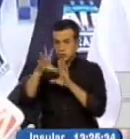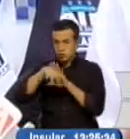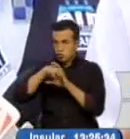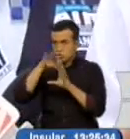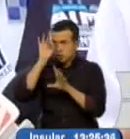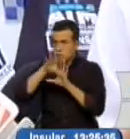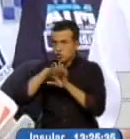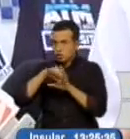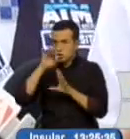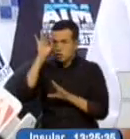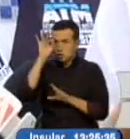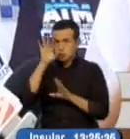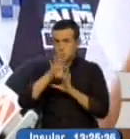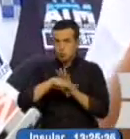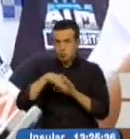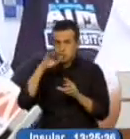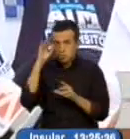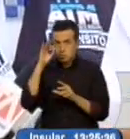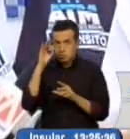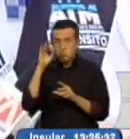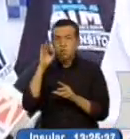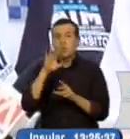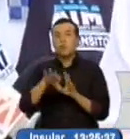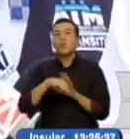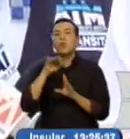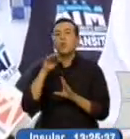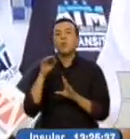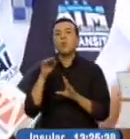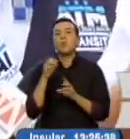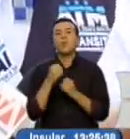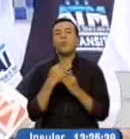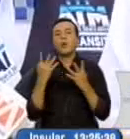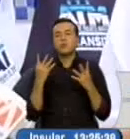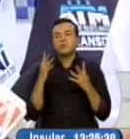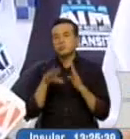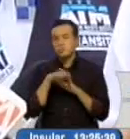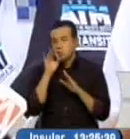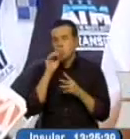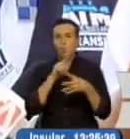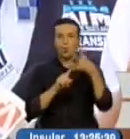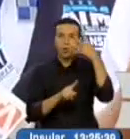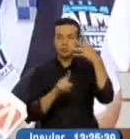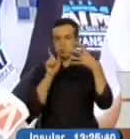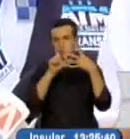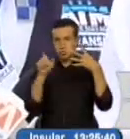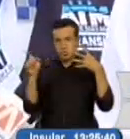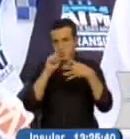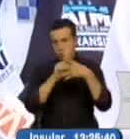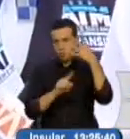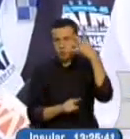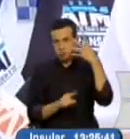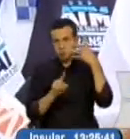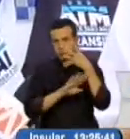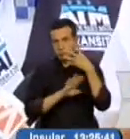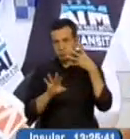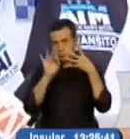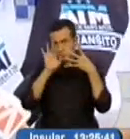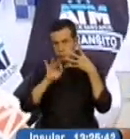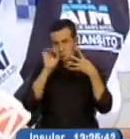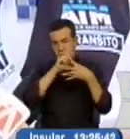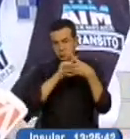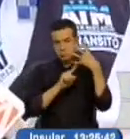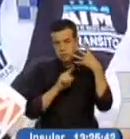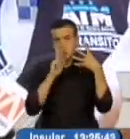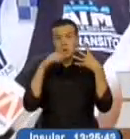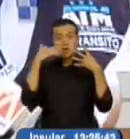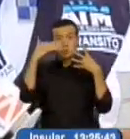por aquí y escoge al azar cuatro personas, y esas personas